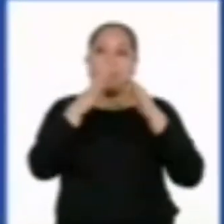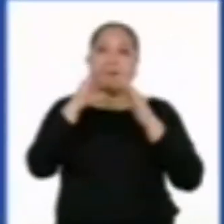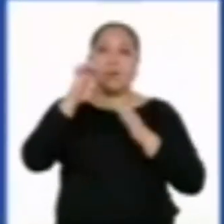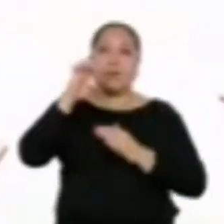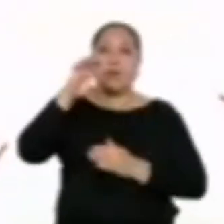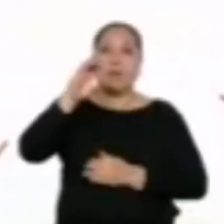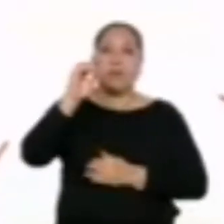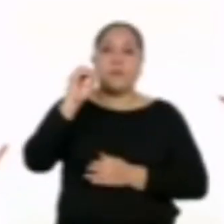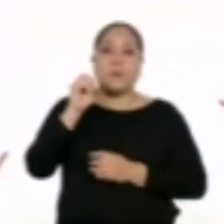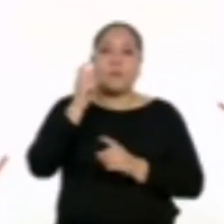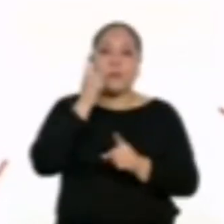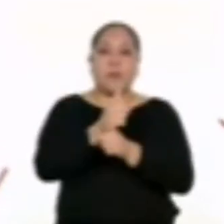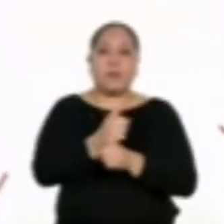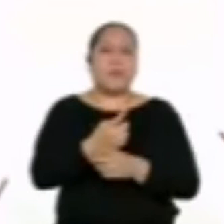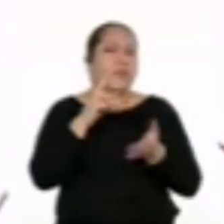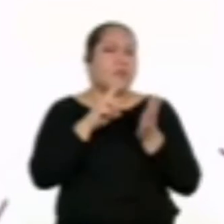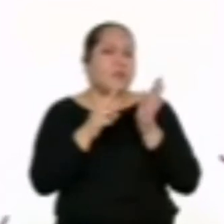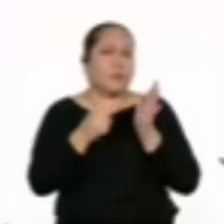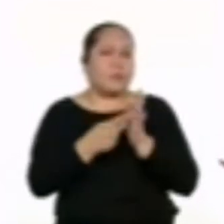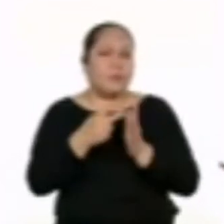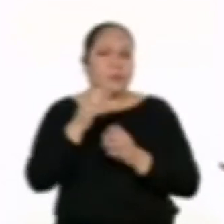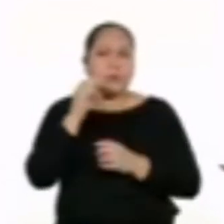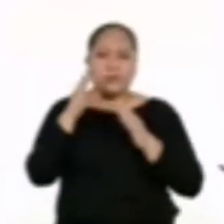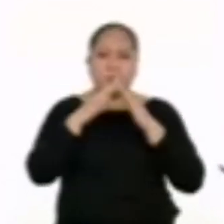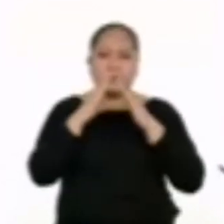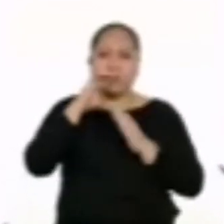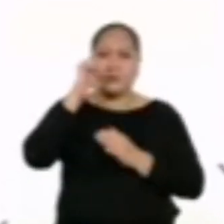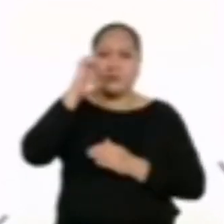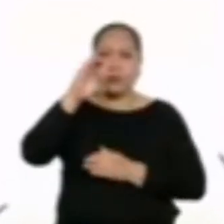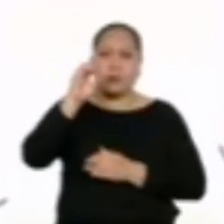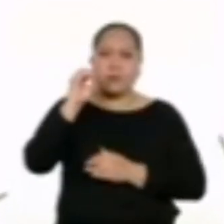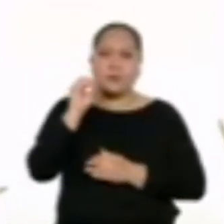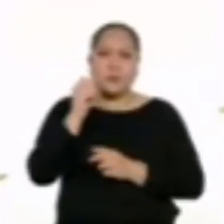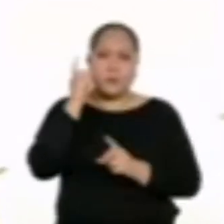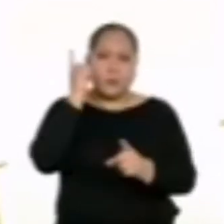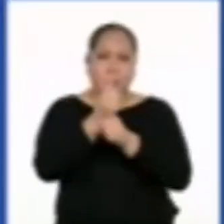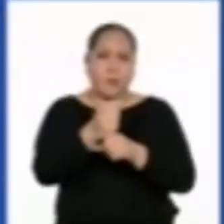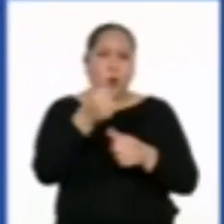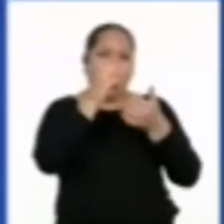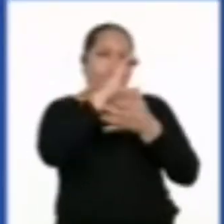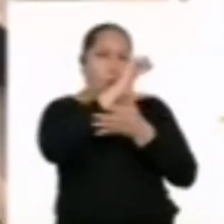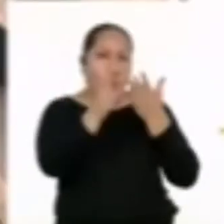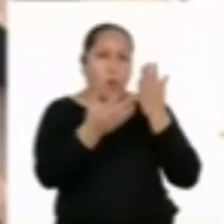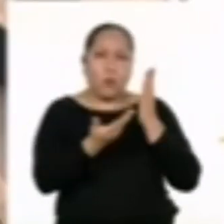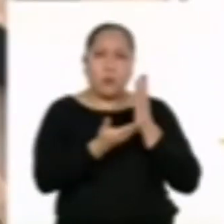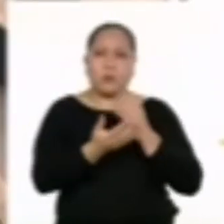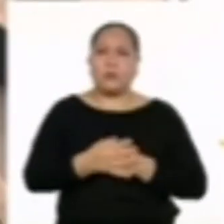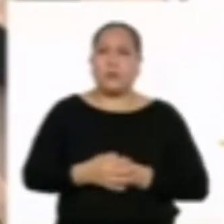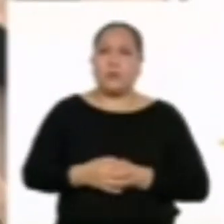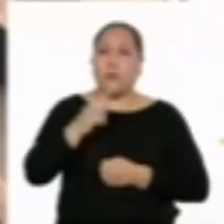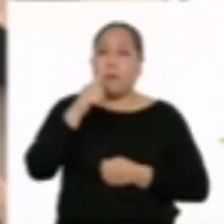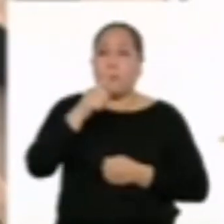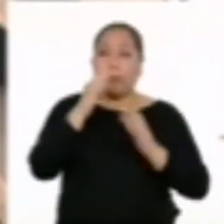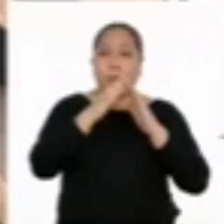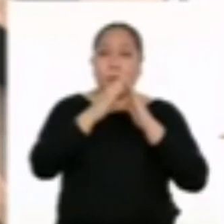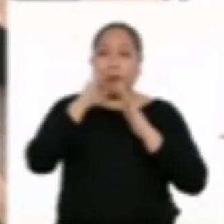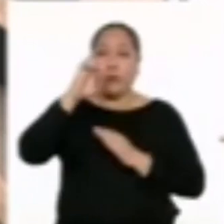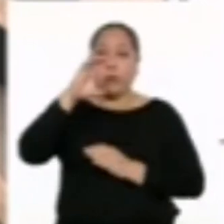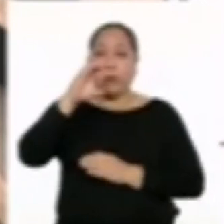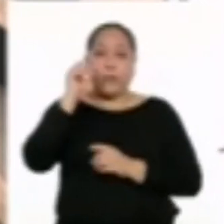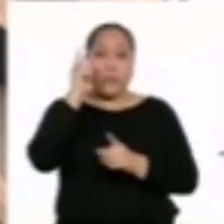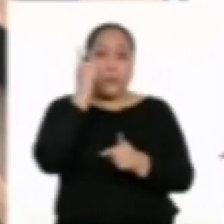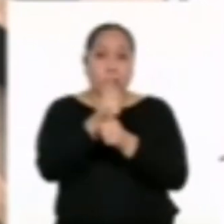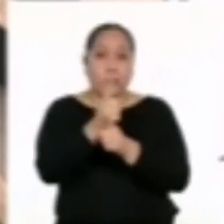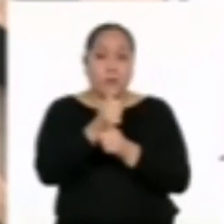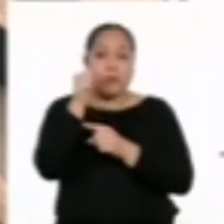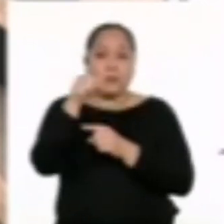ecoeficientes. ¿Qué es un hogar ecoeficiente y cuáles son sus características? Un hogar ecoeficiente es